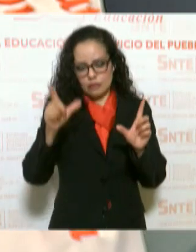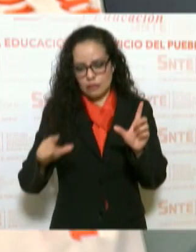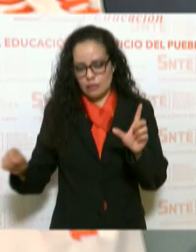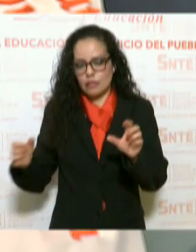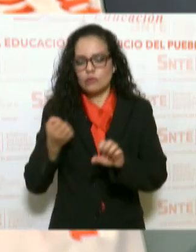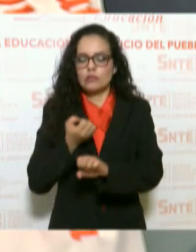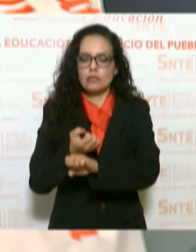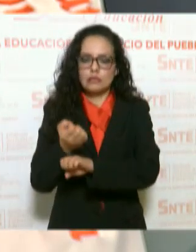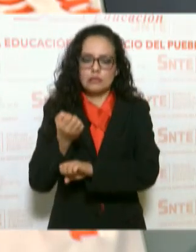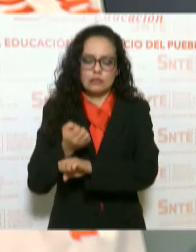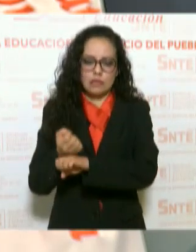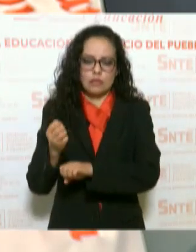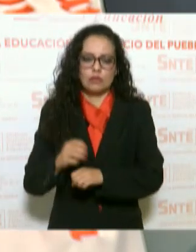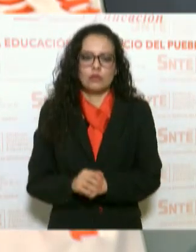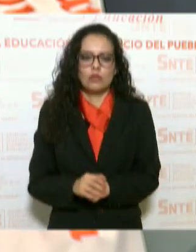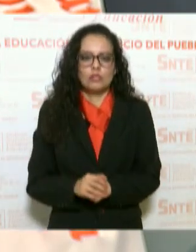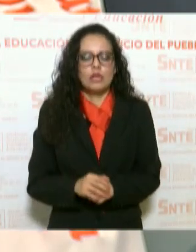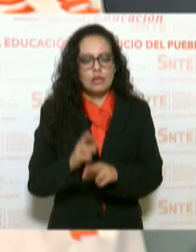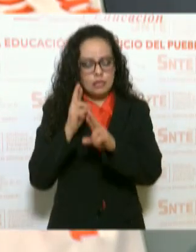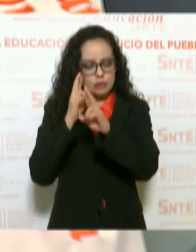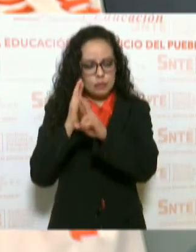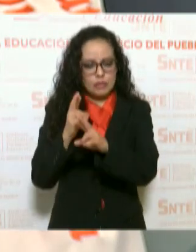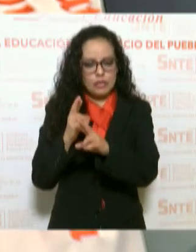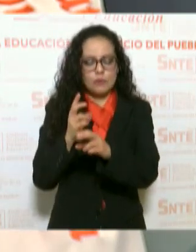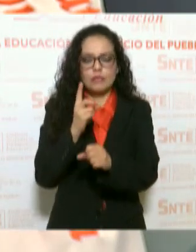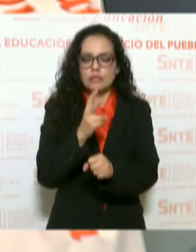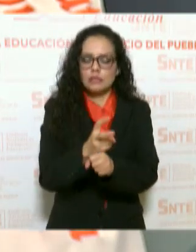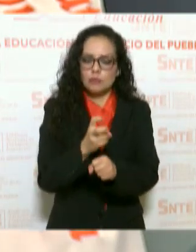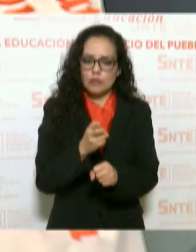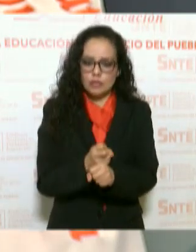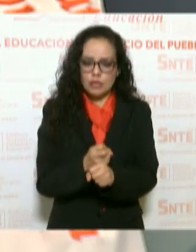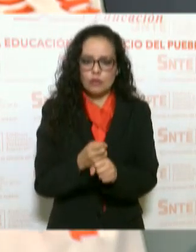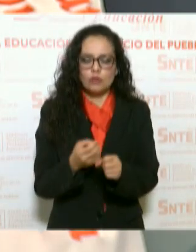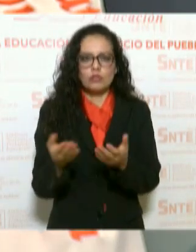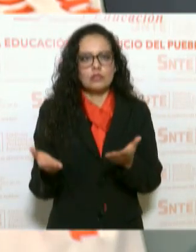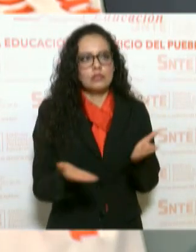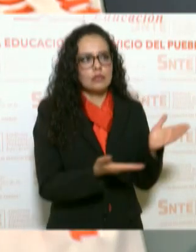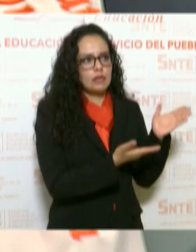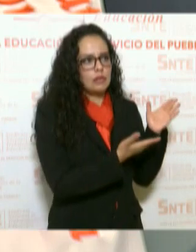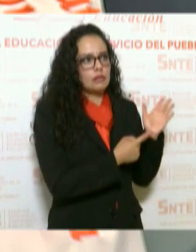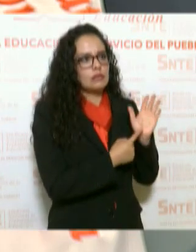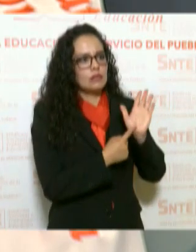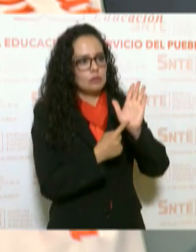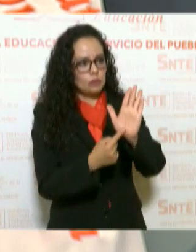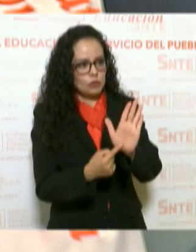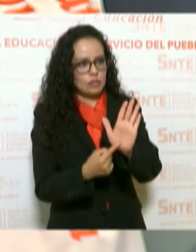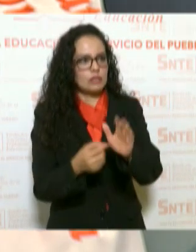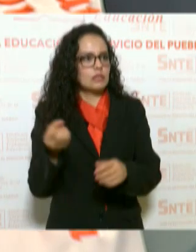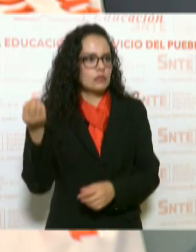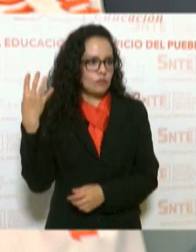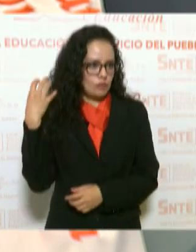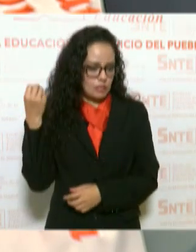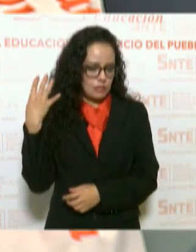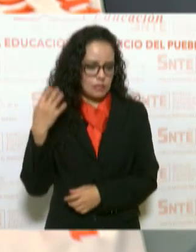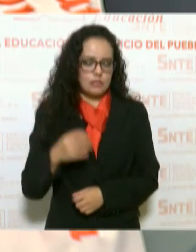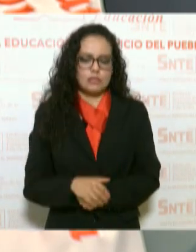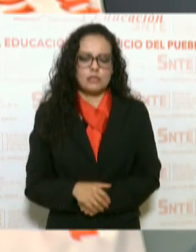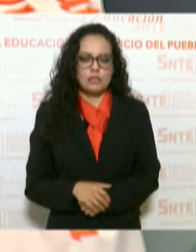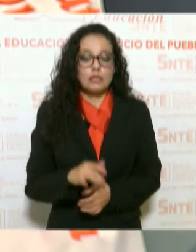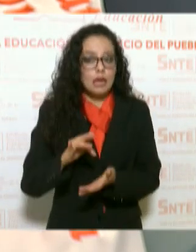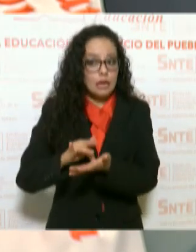respetables invitados y ponentes. Apreciamos la presencia de todos